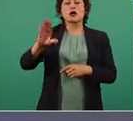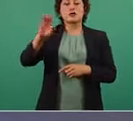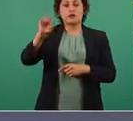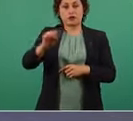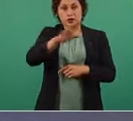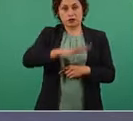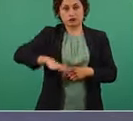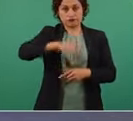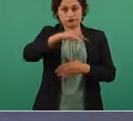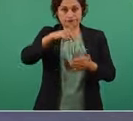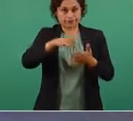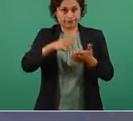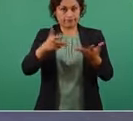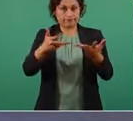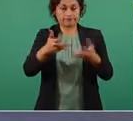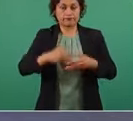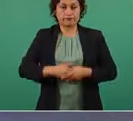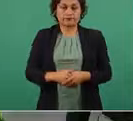favor.